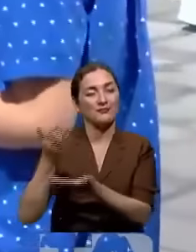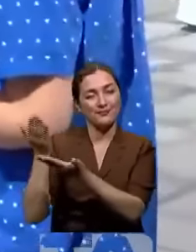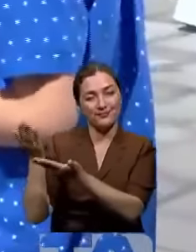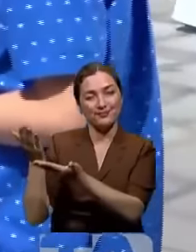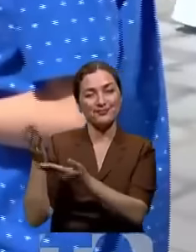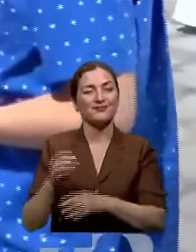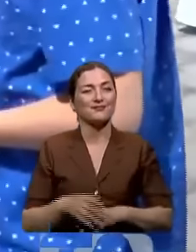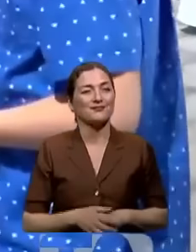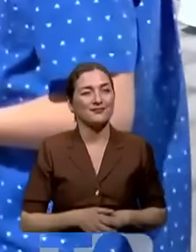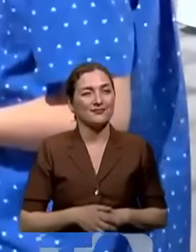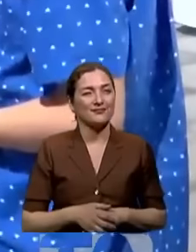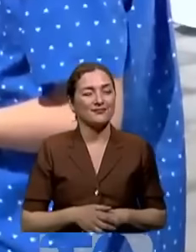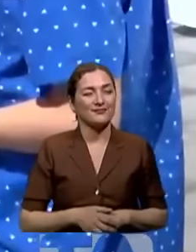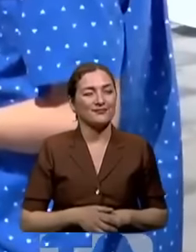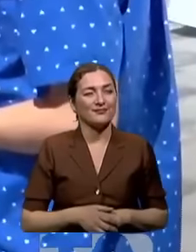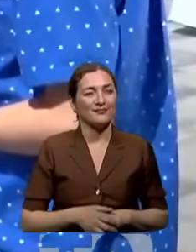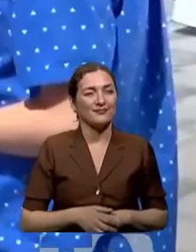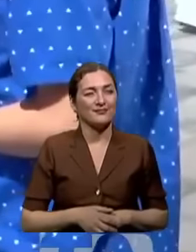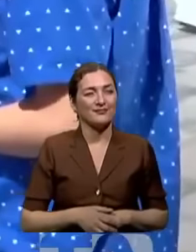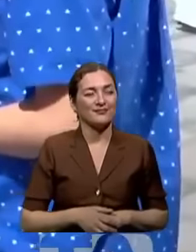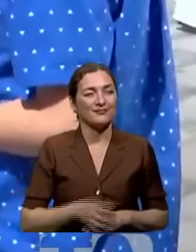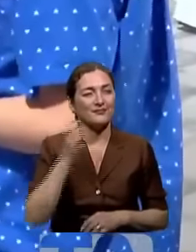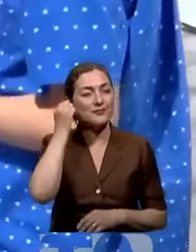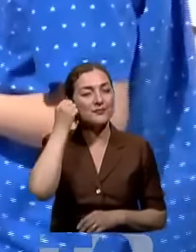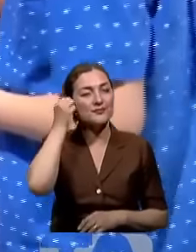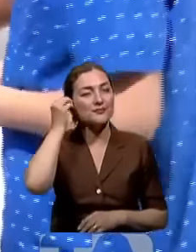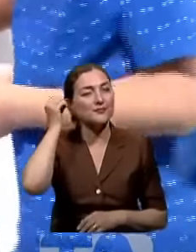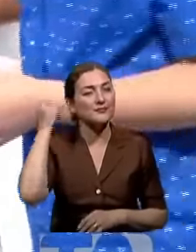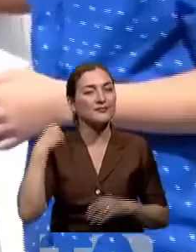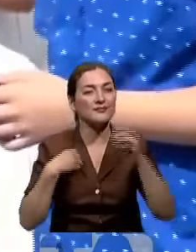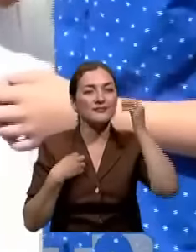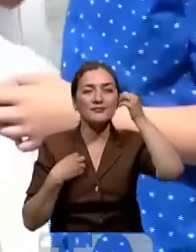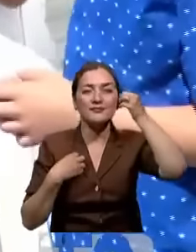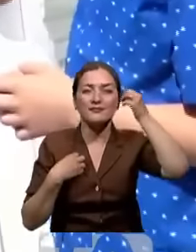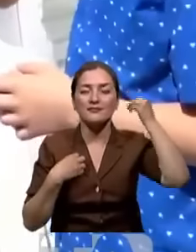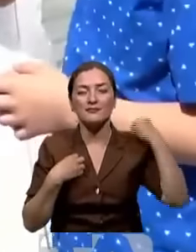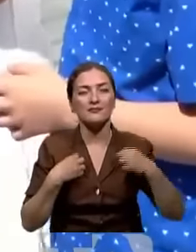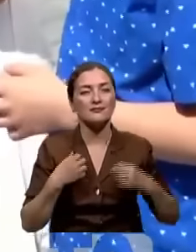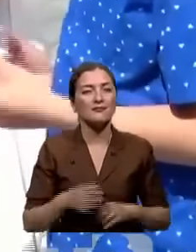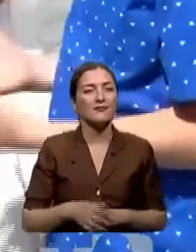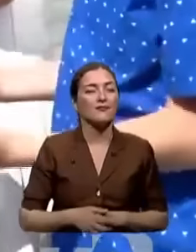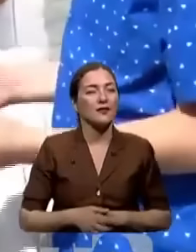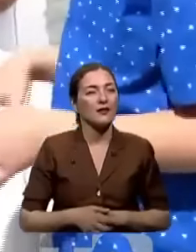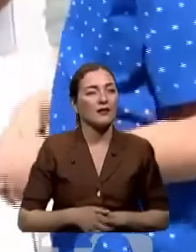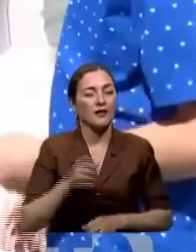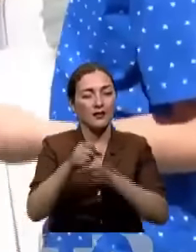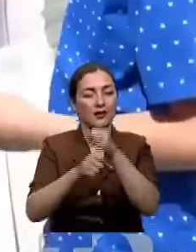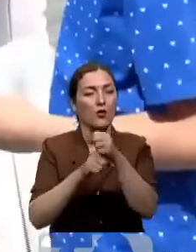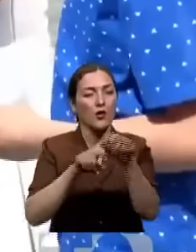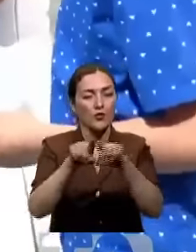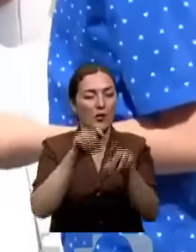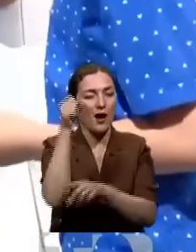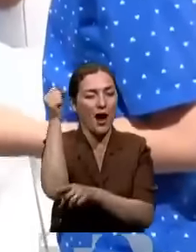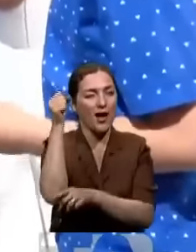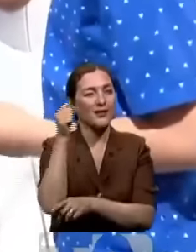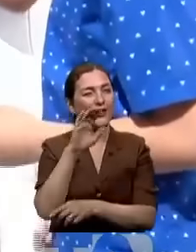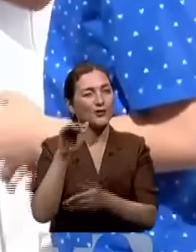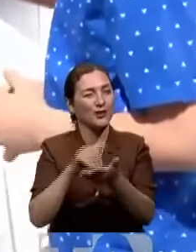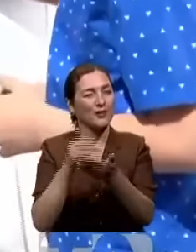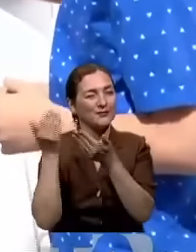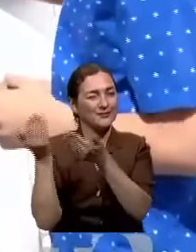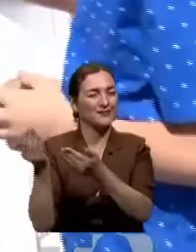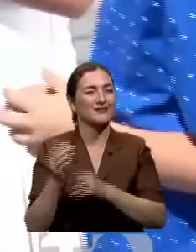Posada de Chagra, por favor. Mi querida Inesita, para nosotros es un gusto también siempre que cada año nos acompañen. Por favor, el jurado va a